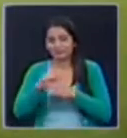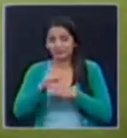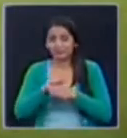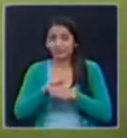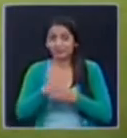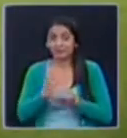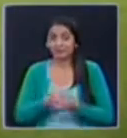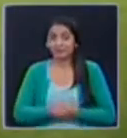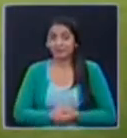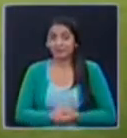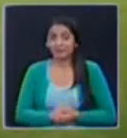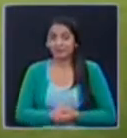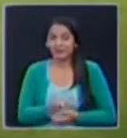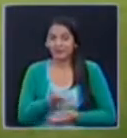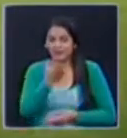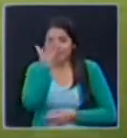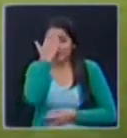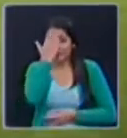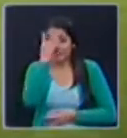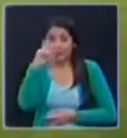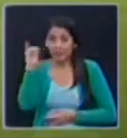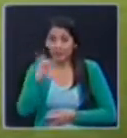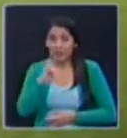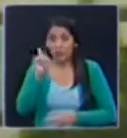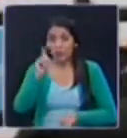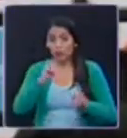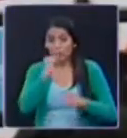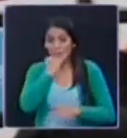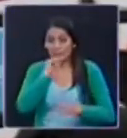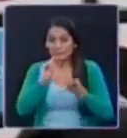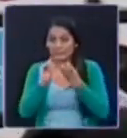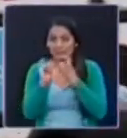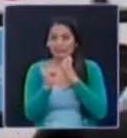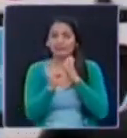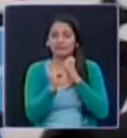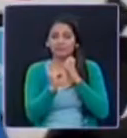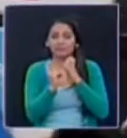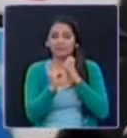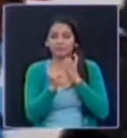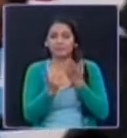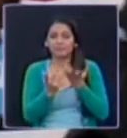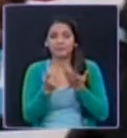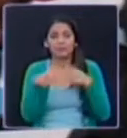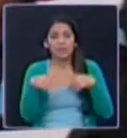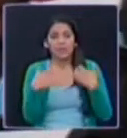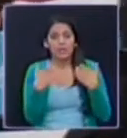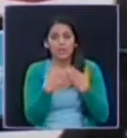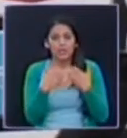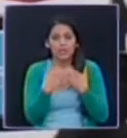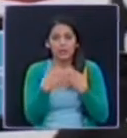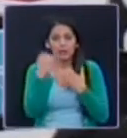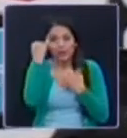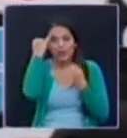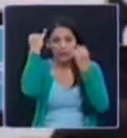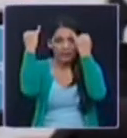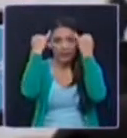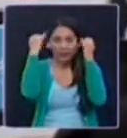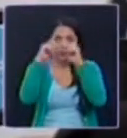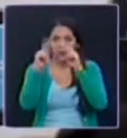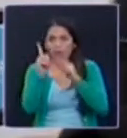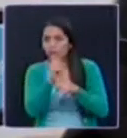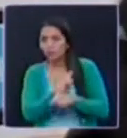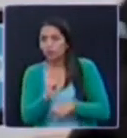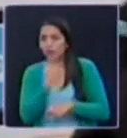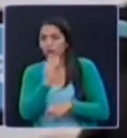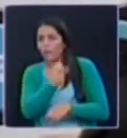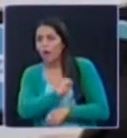Los jugadores eléctricos son conscientes que deben corregir errores. Para mi entender, el equipo creó situaciones de gol. Sí, el segundo tiempo